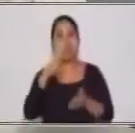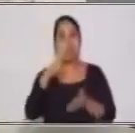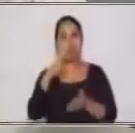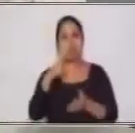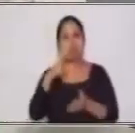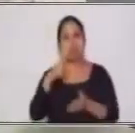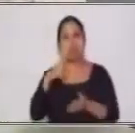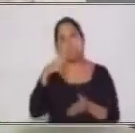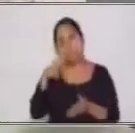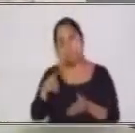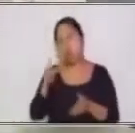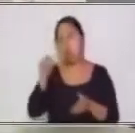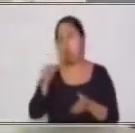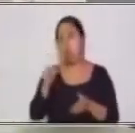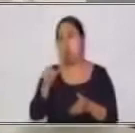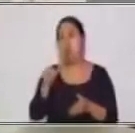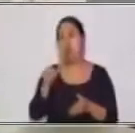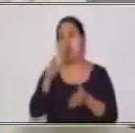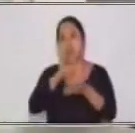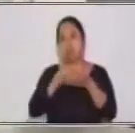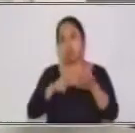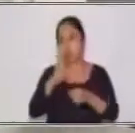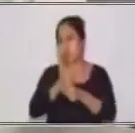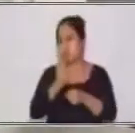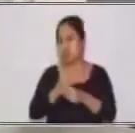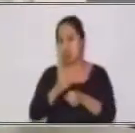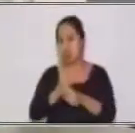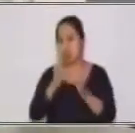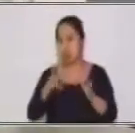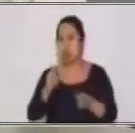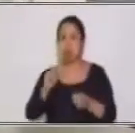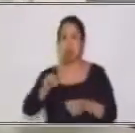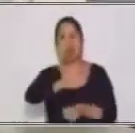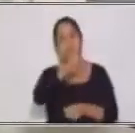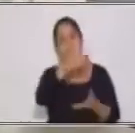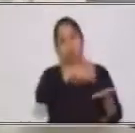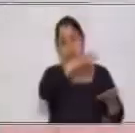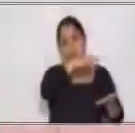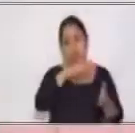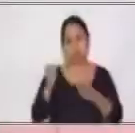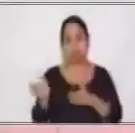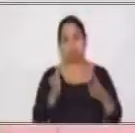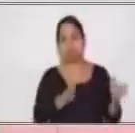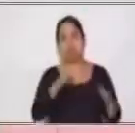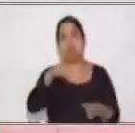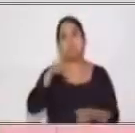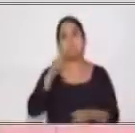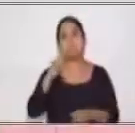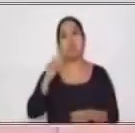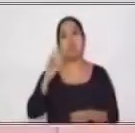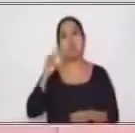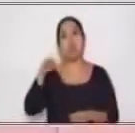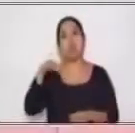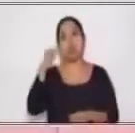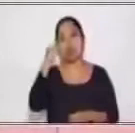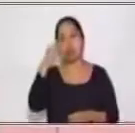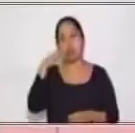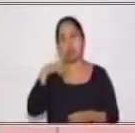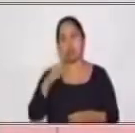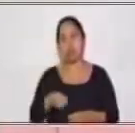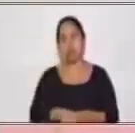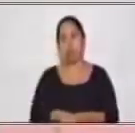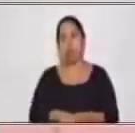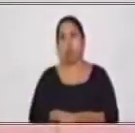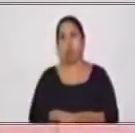guatemalteca, aún no siendo ellos guatemaltecos. El modernismo entonces viene a cambiar toda la